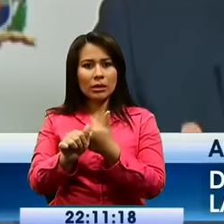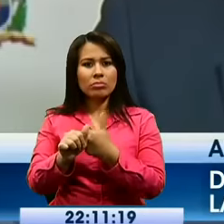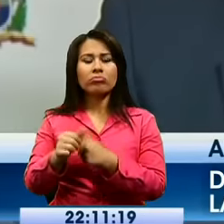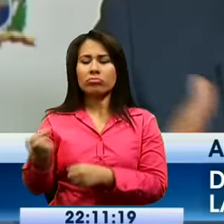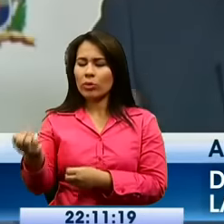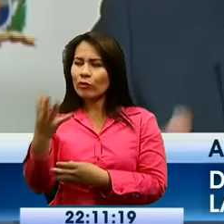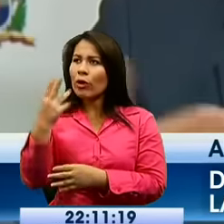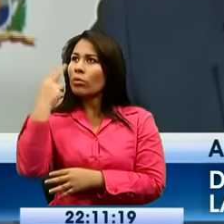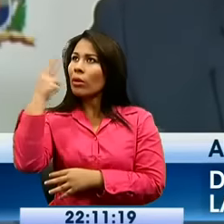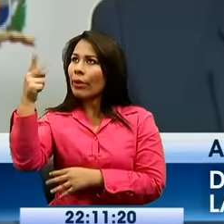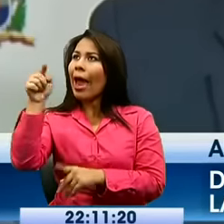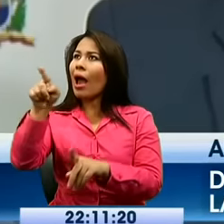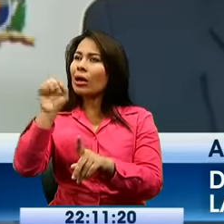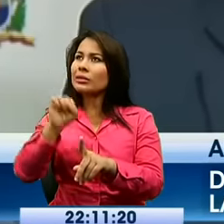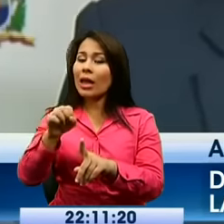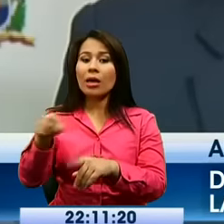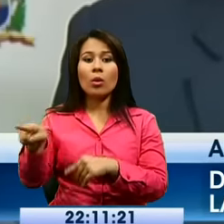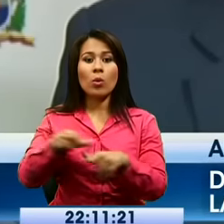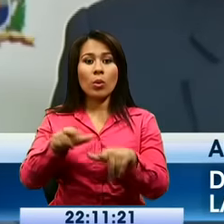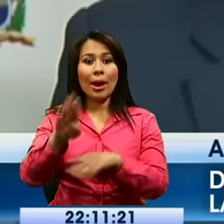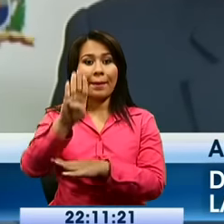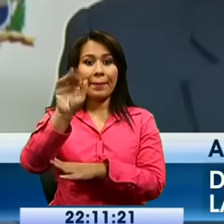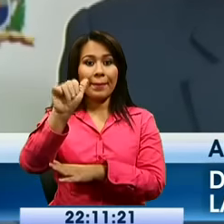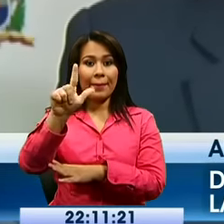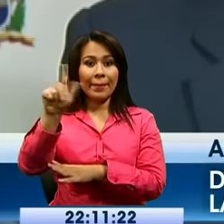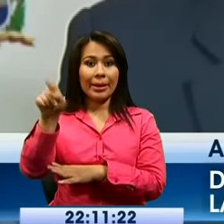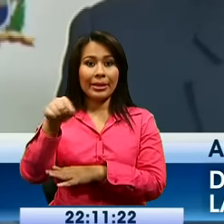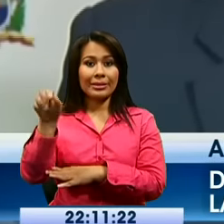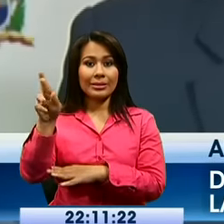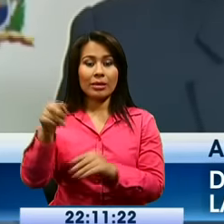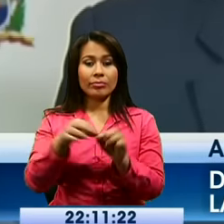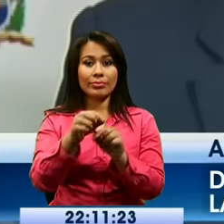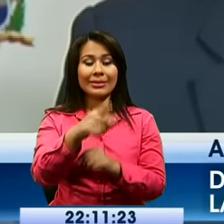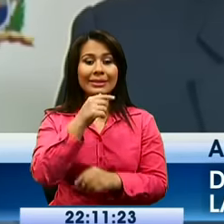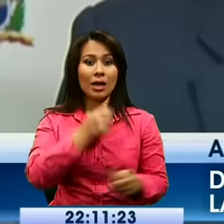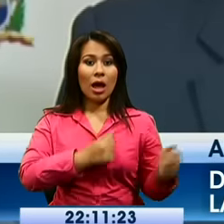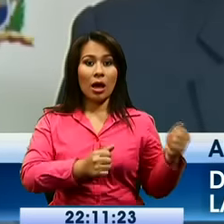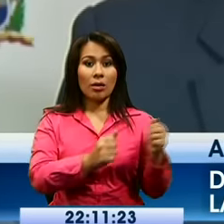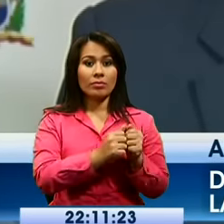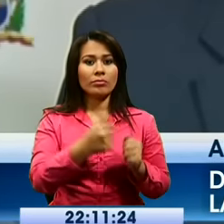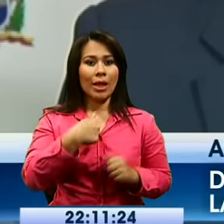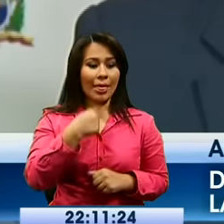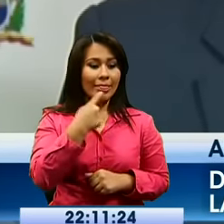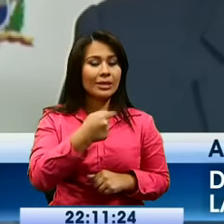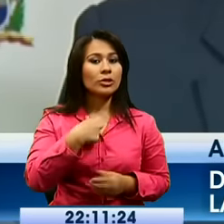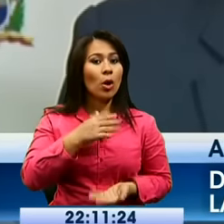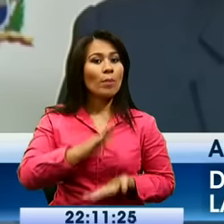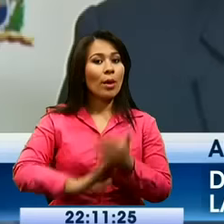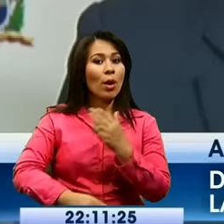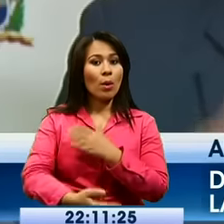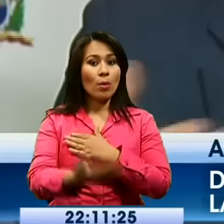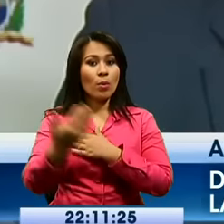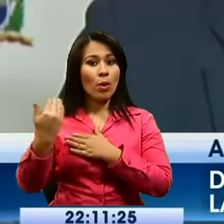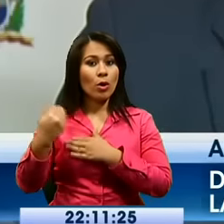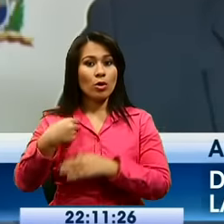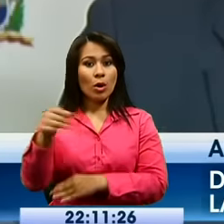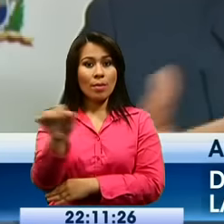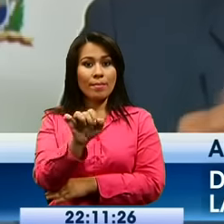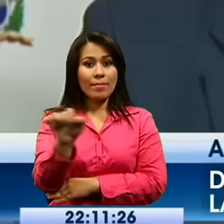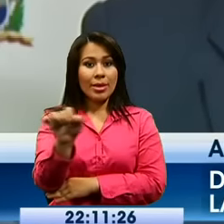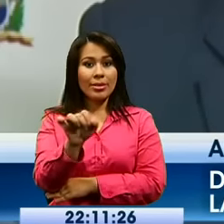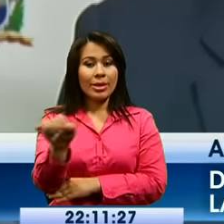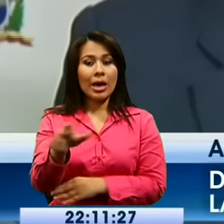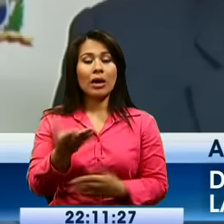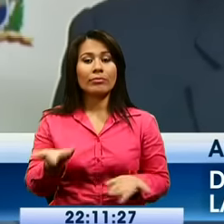Cuando llegó a Balsar, le dijo al clase que estaba con él que él iba a regresar manejando el vehículo, dejó al clase